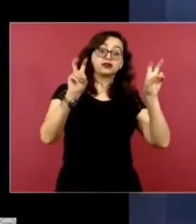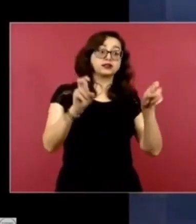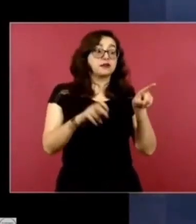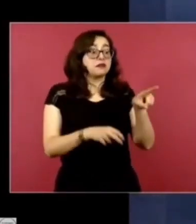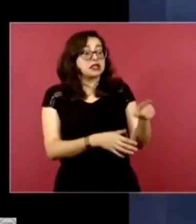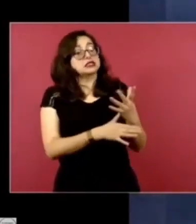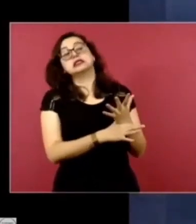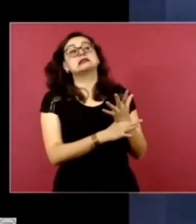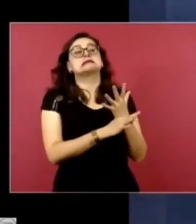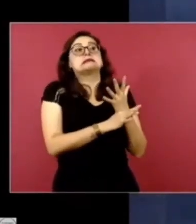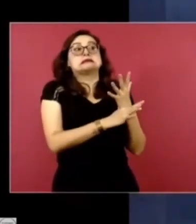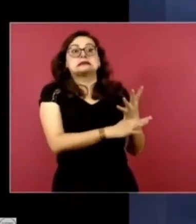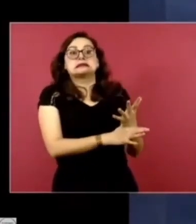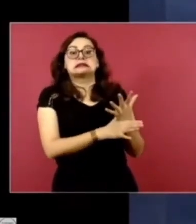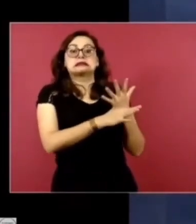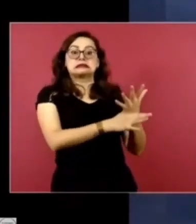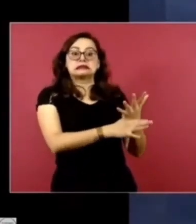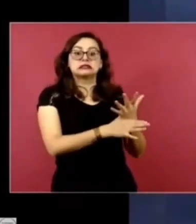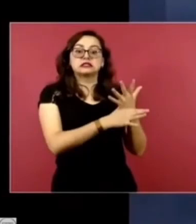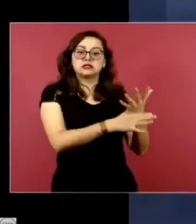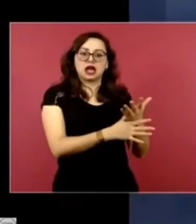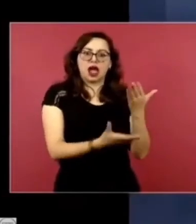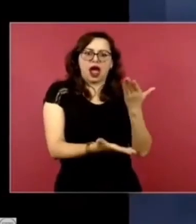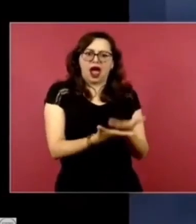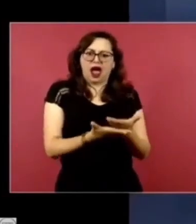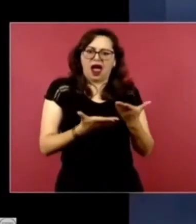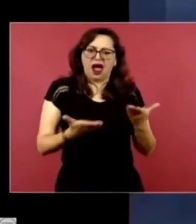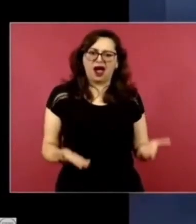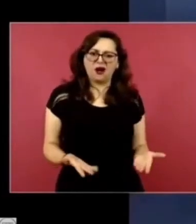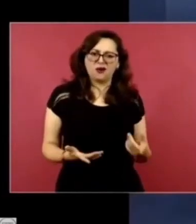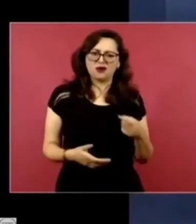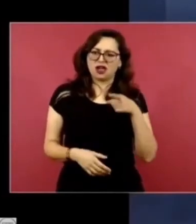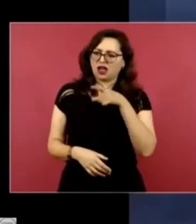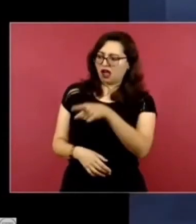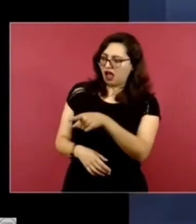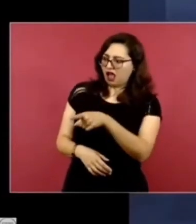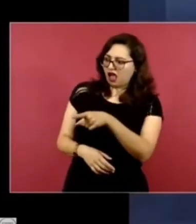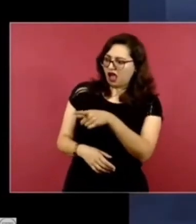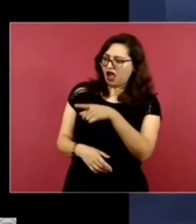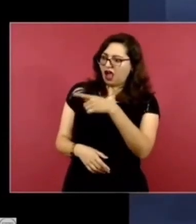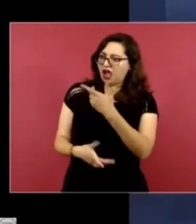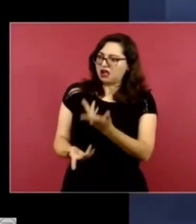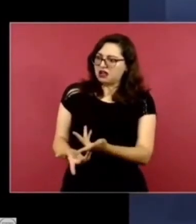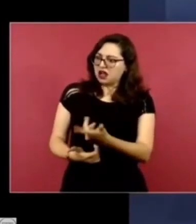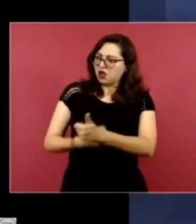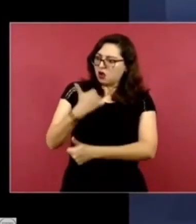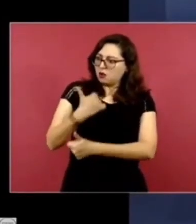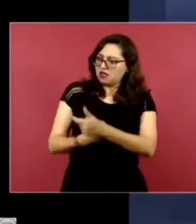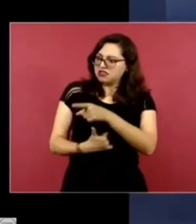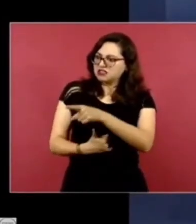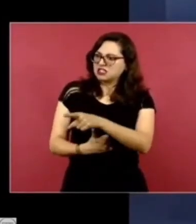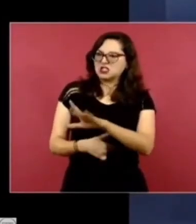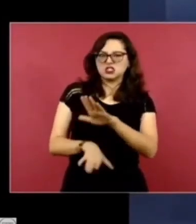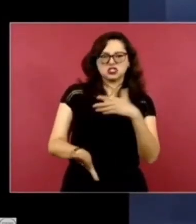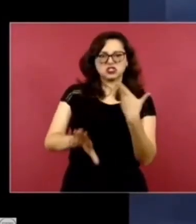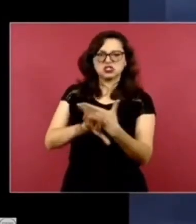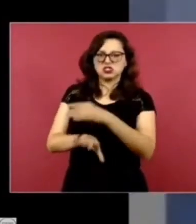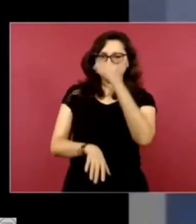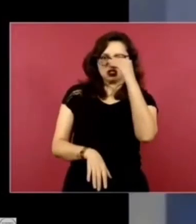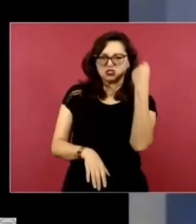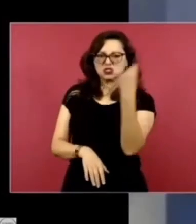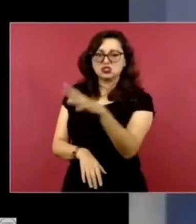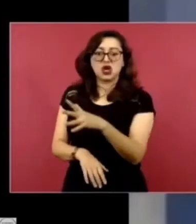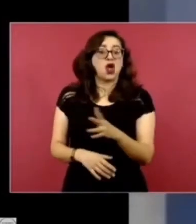más significativas en el terreno político, es descalificar a la mala, a uno de sus adversarios. Ya te la hicieron, Andrés Manuel. Es que aquí la cosa